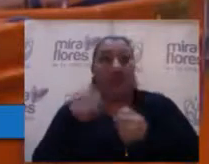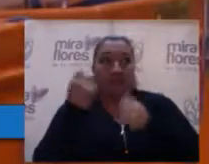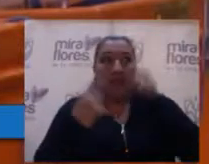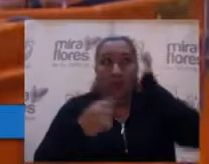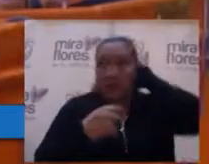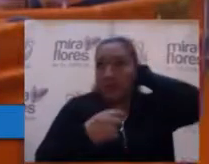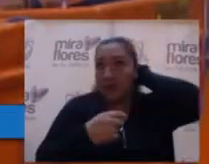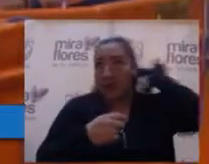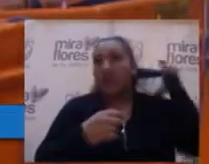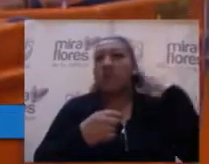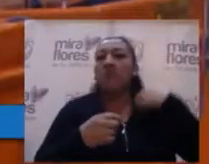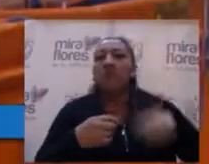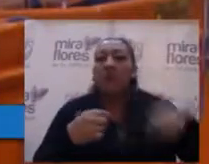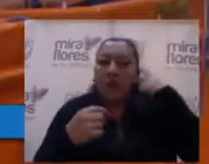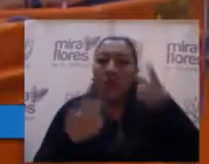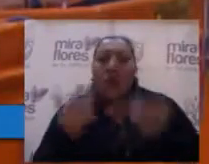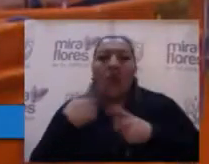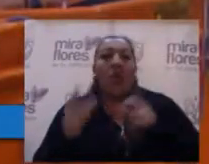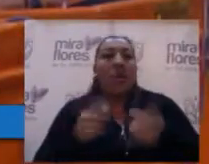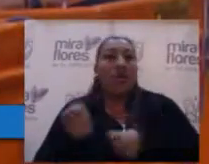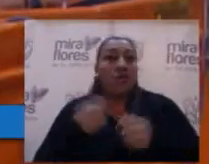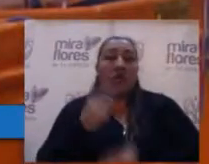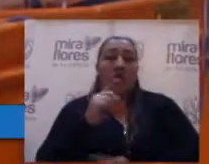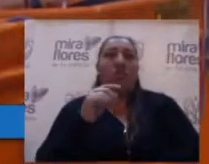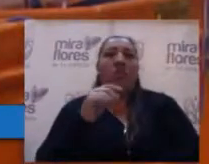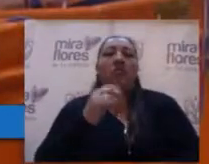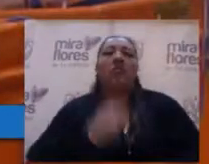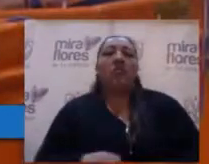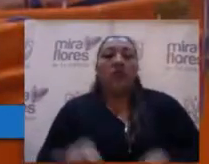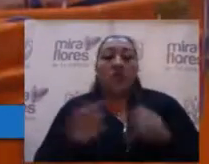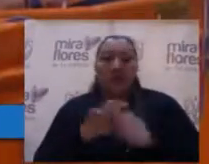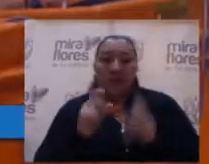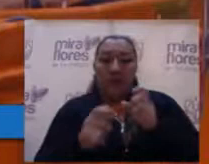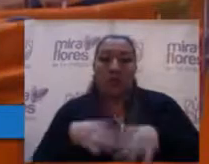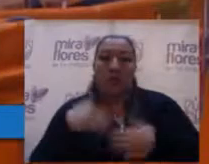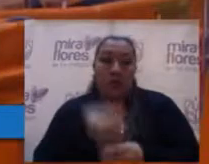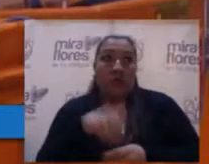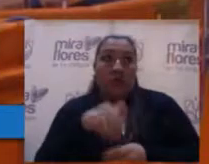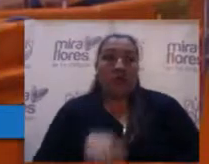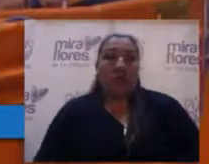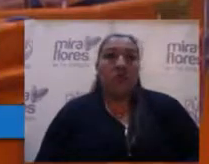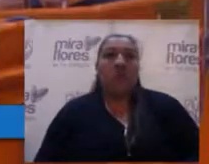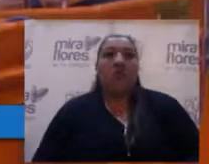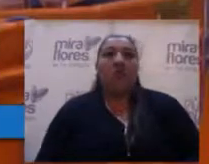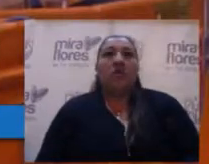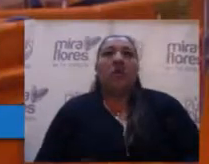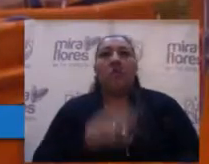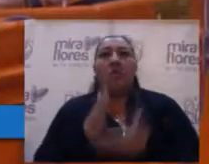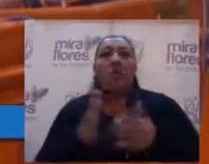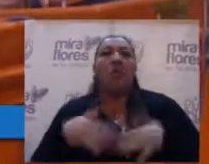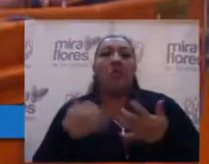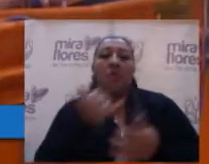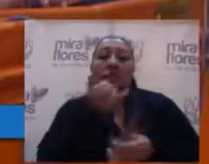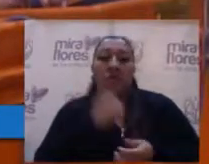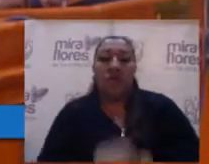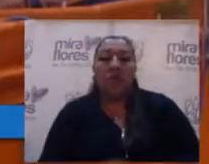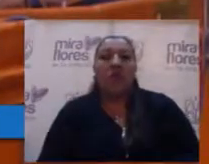o en un local comercial muy útil para que la gente pueda botar ahí sus desechos que pueden perjudicar en otro